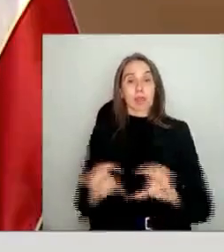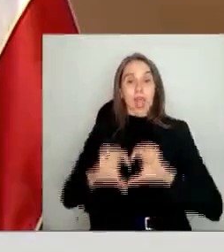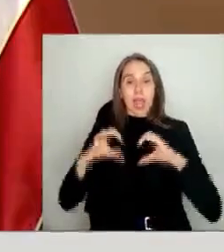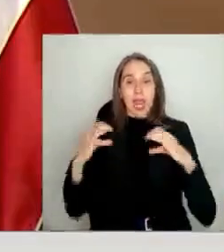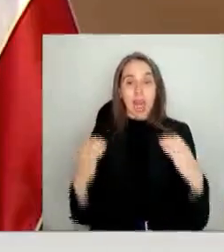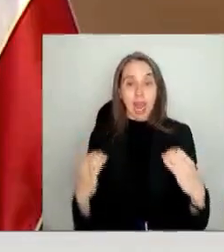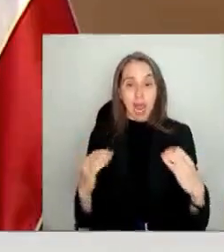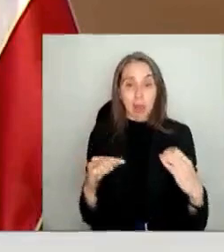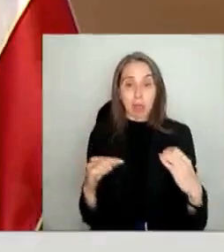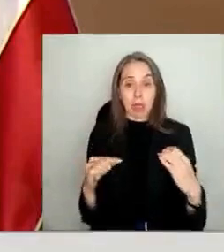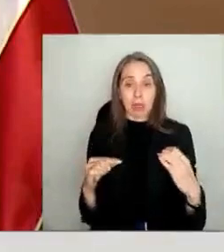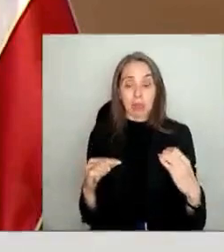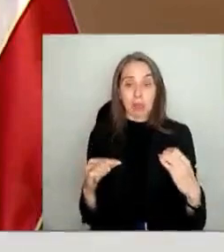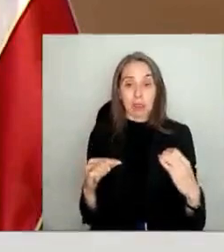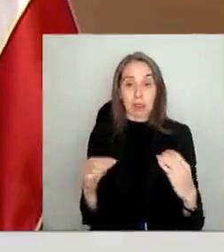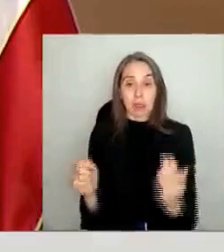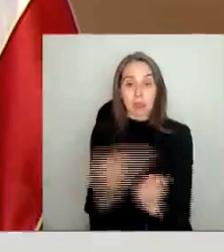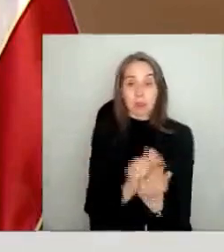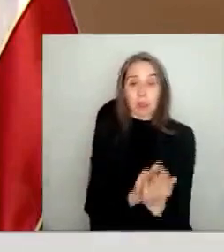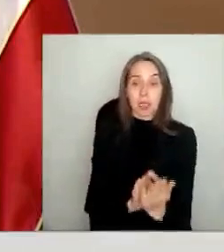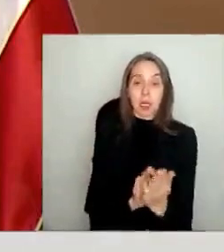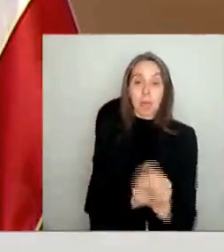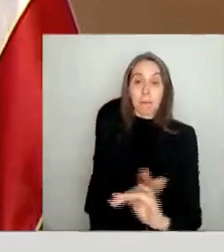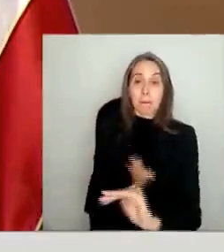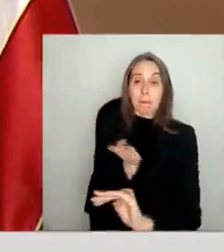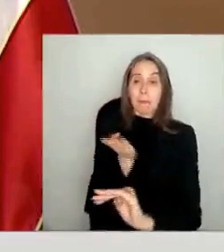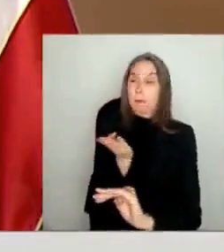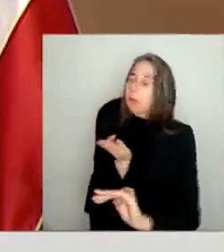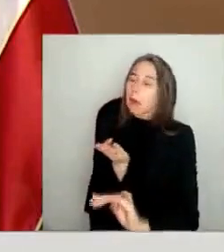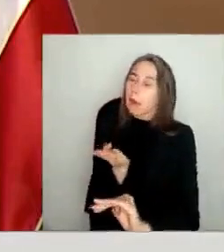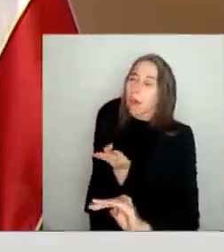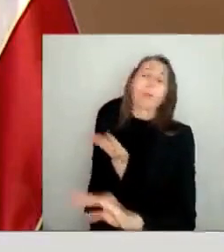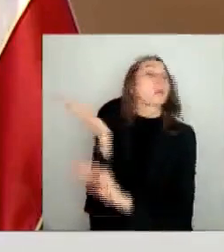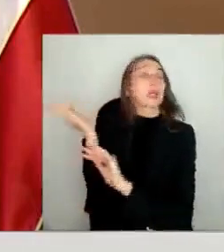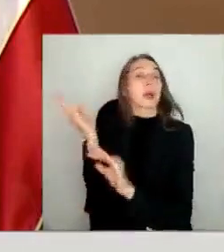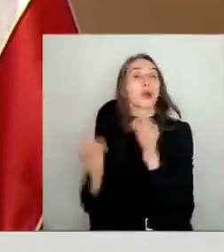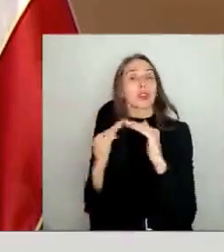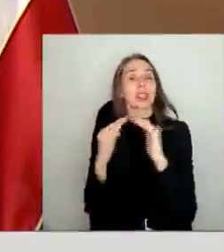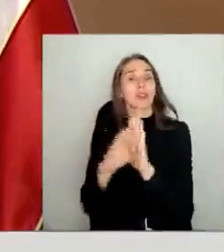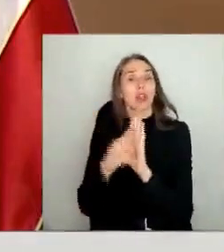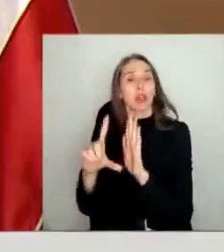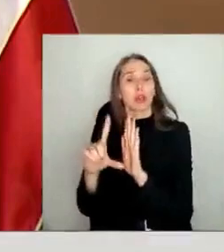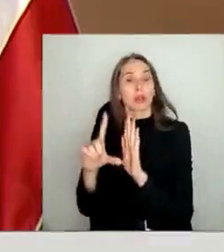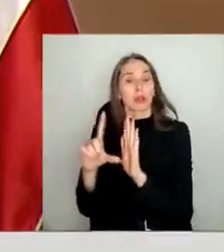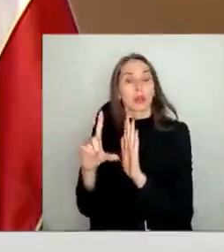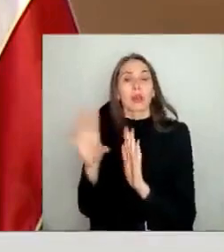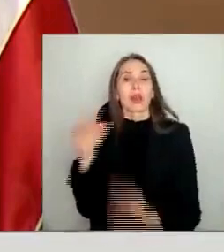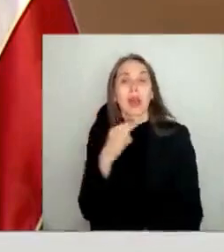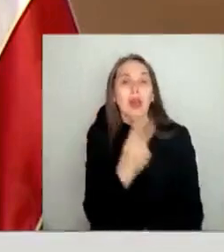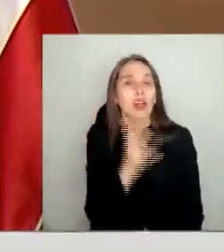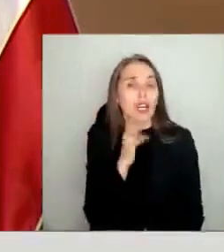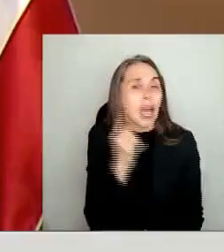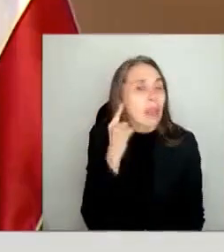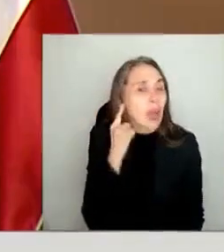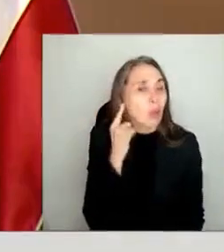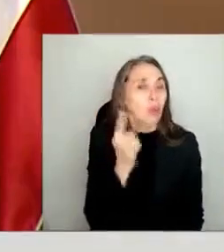enviemos una una solicitud para de O sea al tribunal constitucional para que se no se escucha yo le entiendo le Quisiera